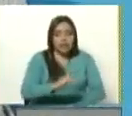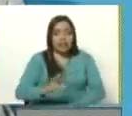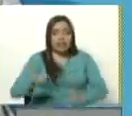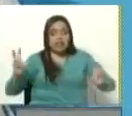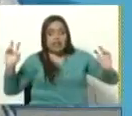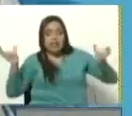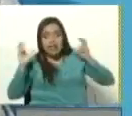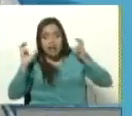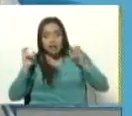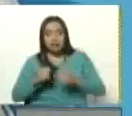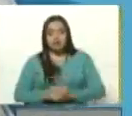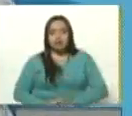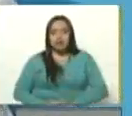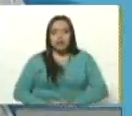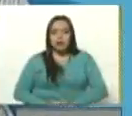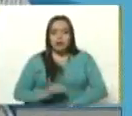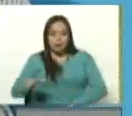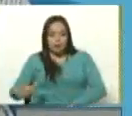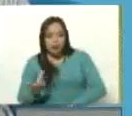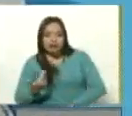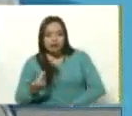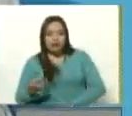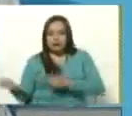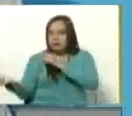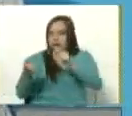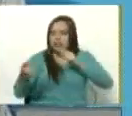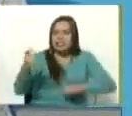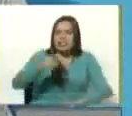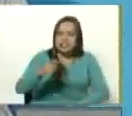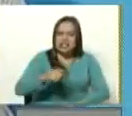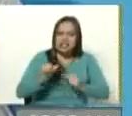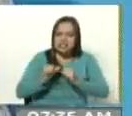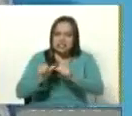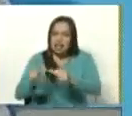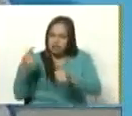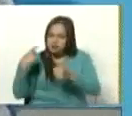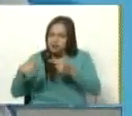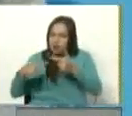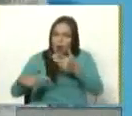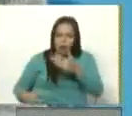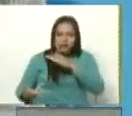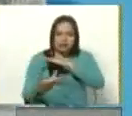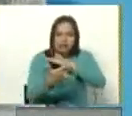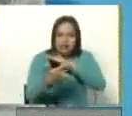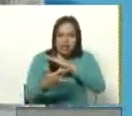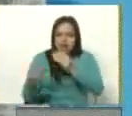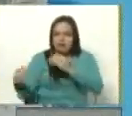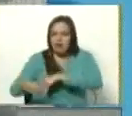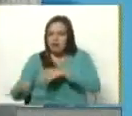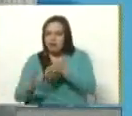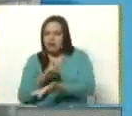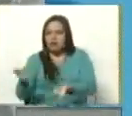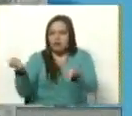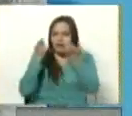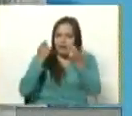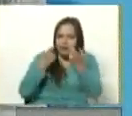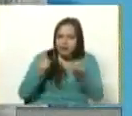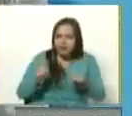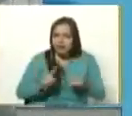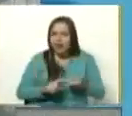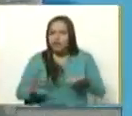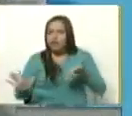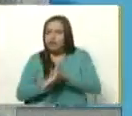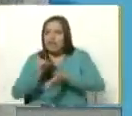no solamente la necesidad que tenemos de mantenernos en lo material, sino también hablar sobre la formación, sobre el